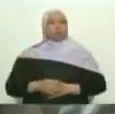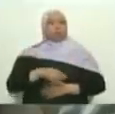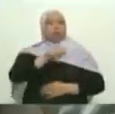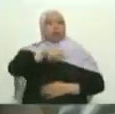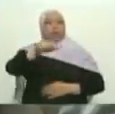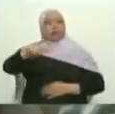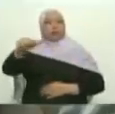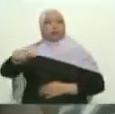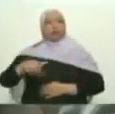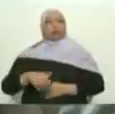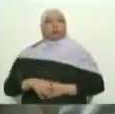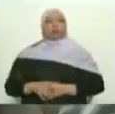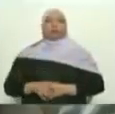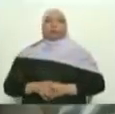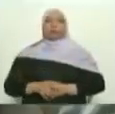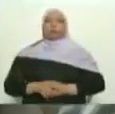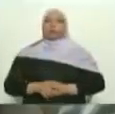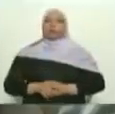Veamos.